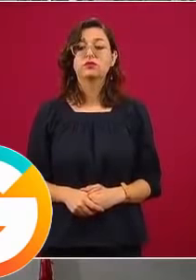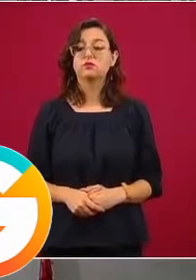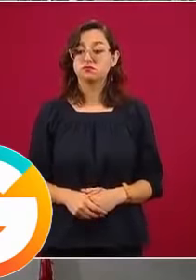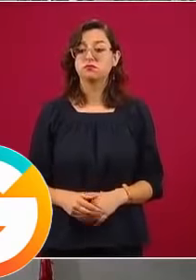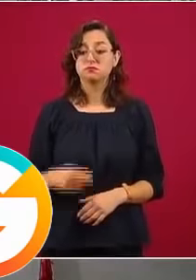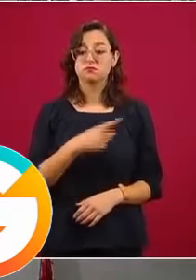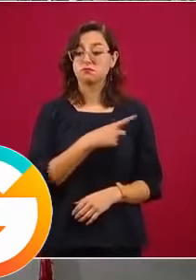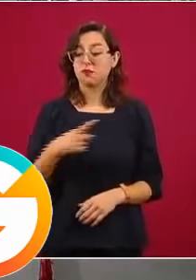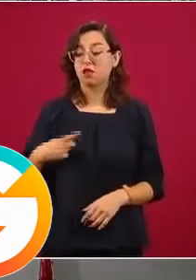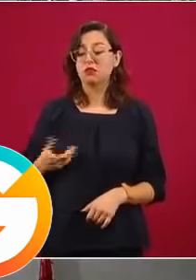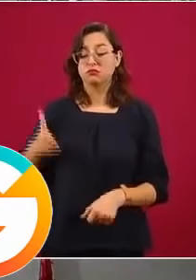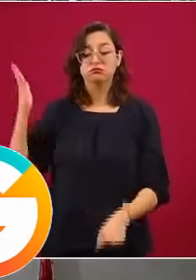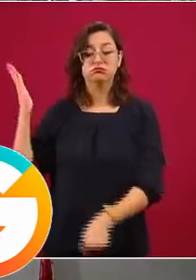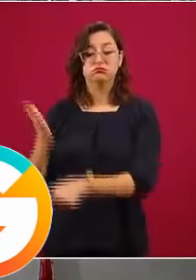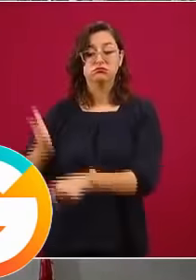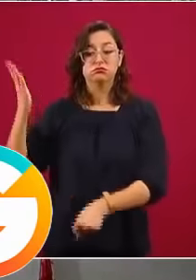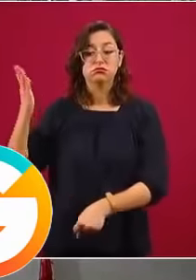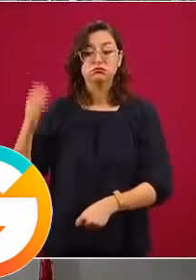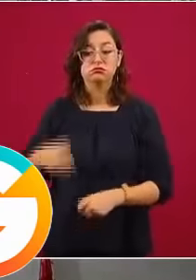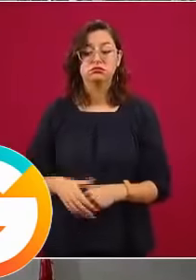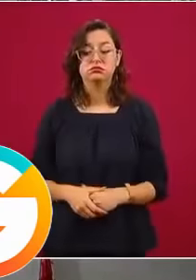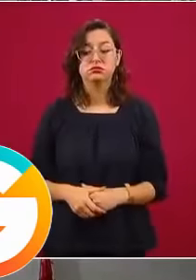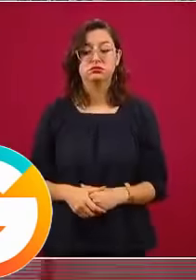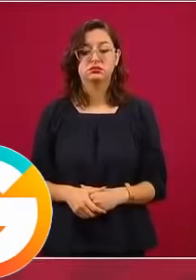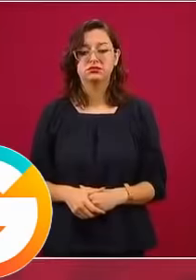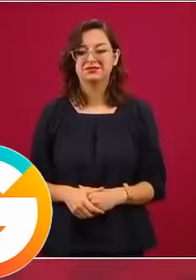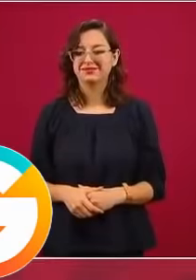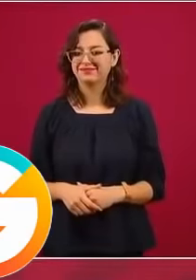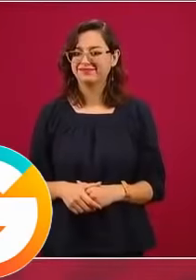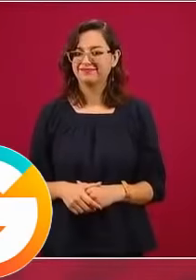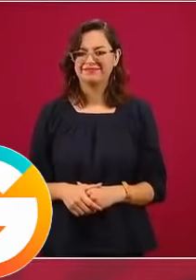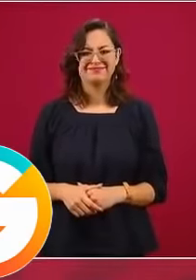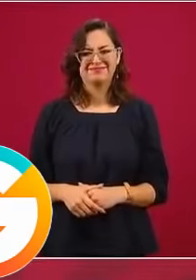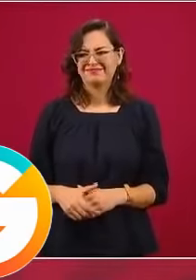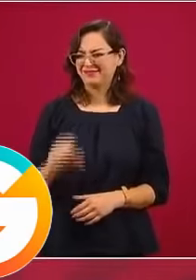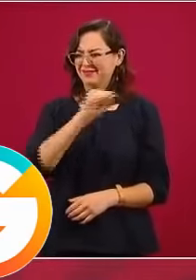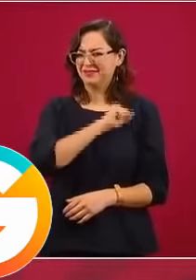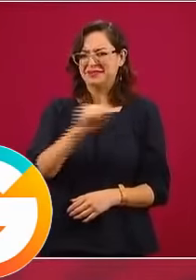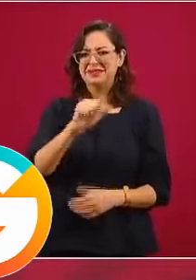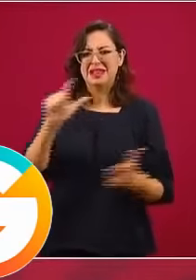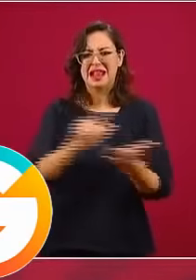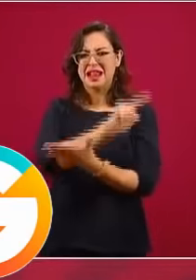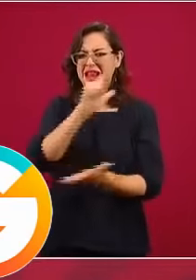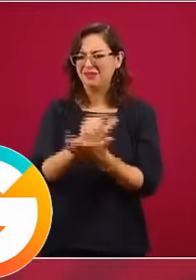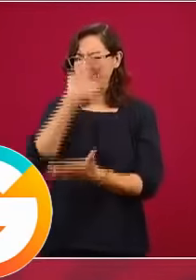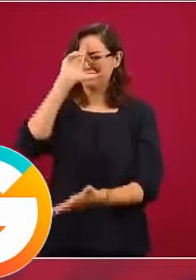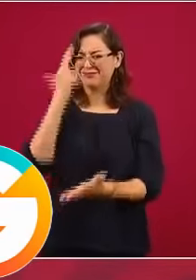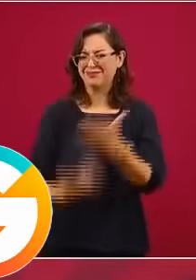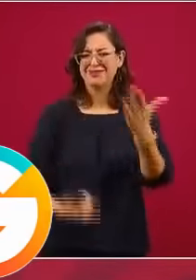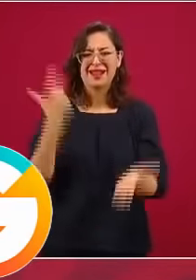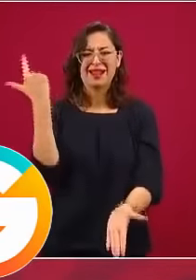castigarse a los responsables. Esto es un delito gravísimo.